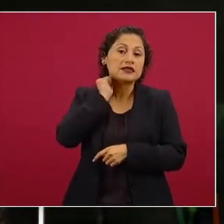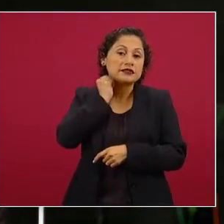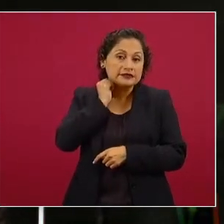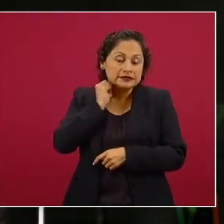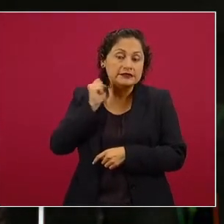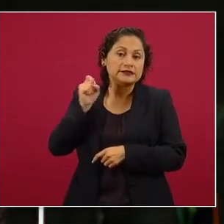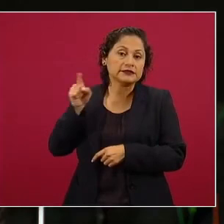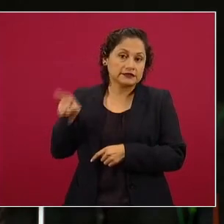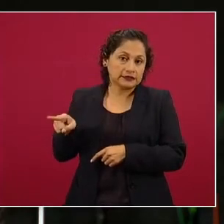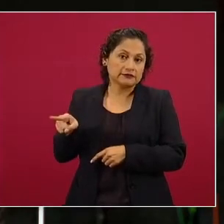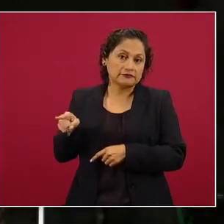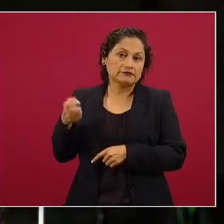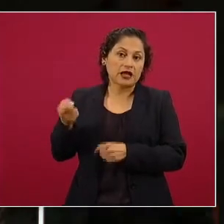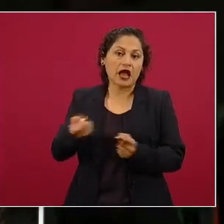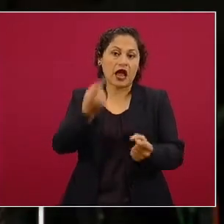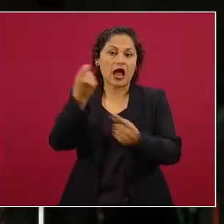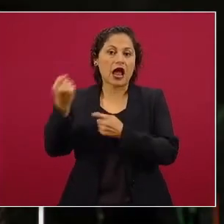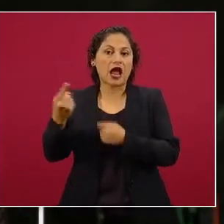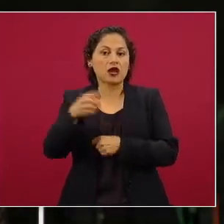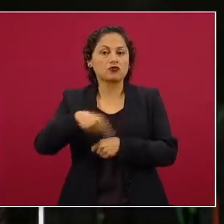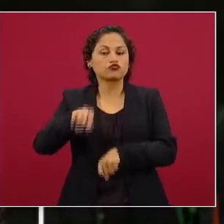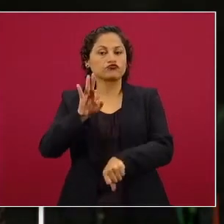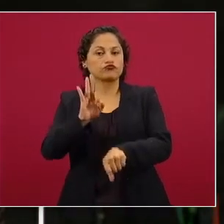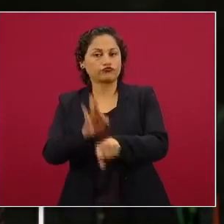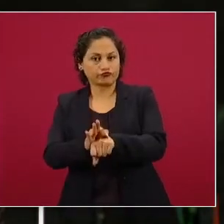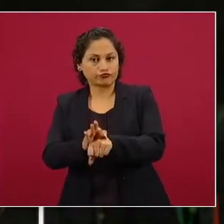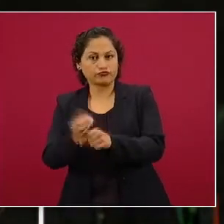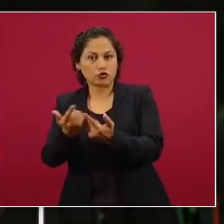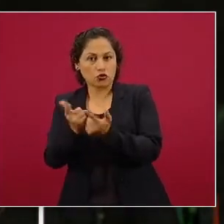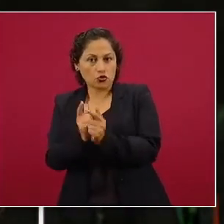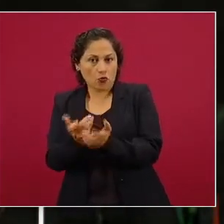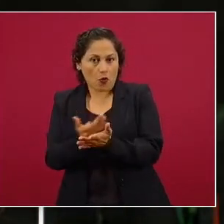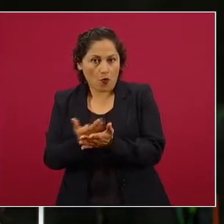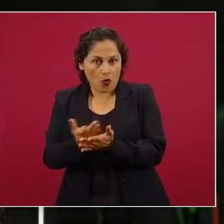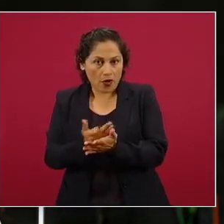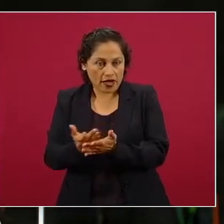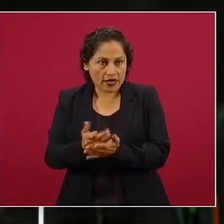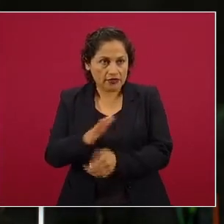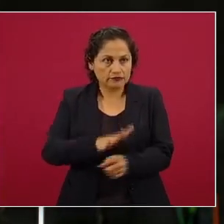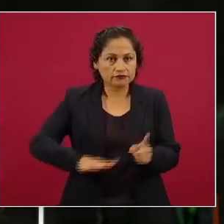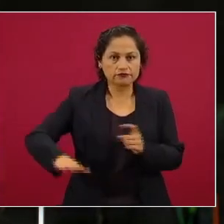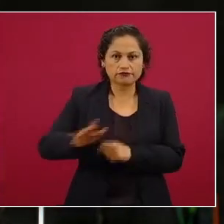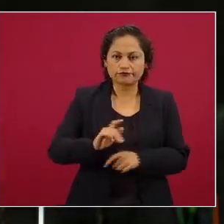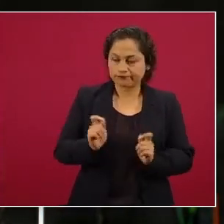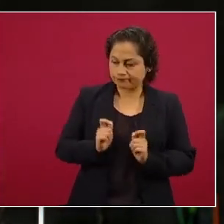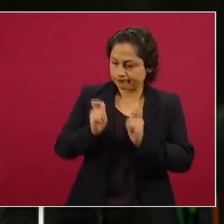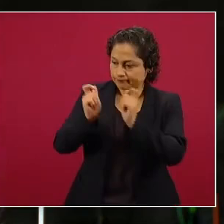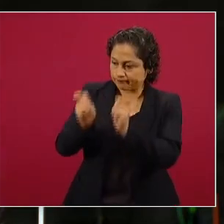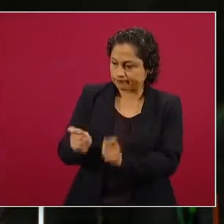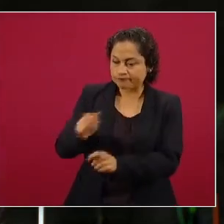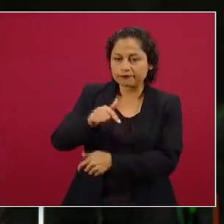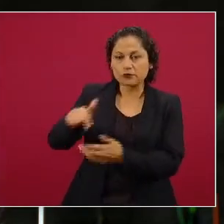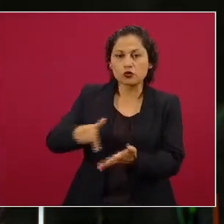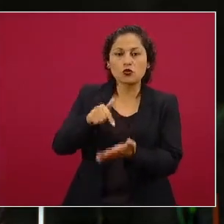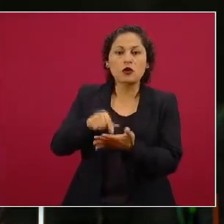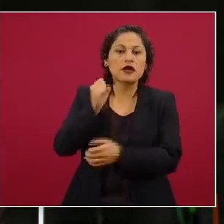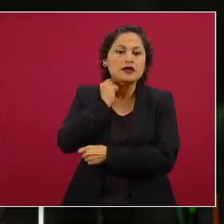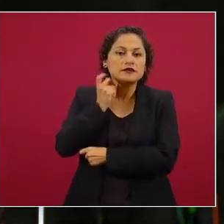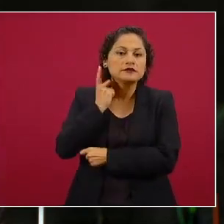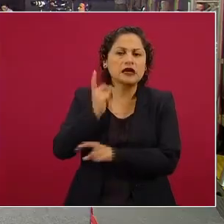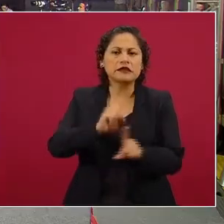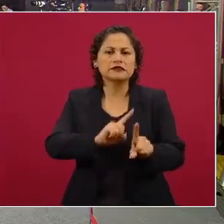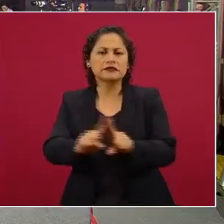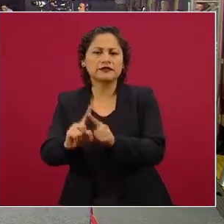un cargo público, y que ahora desde la oposición, el PRI, el PAN, el PRD, el Movimiento Ciudadano, Verde